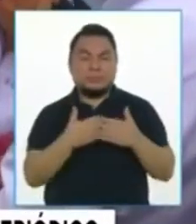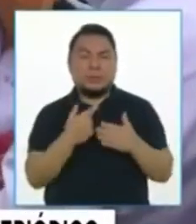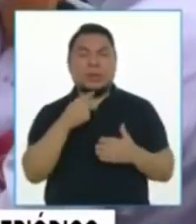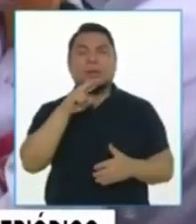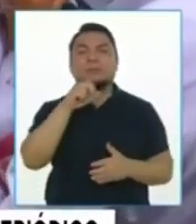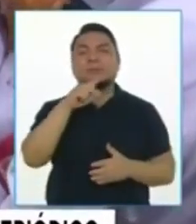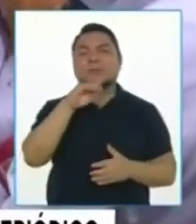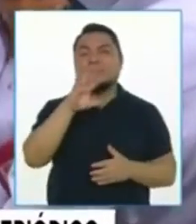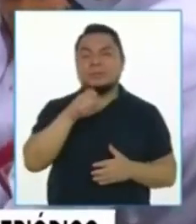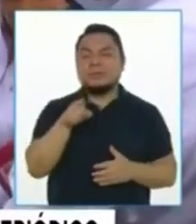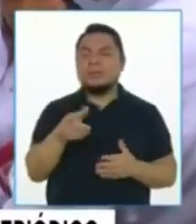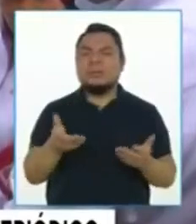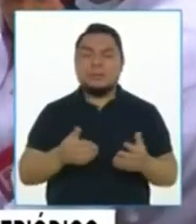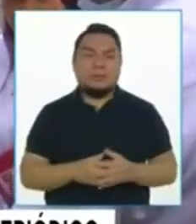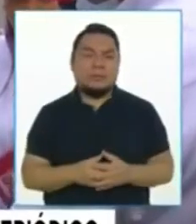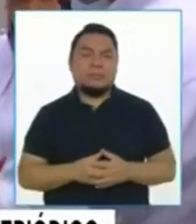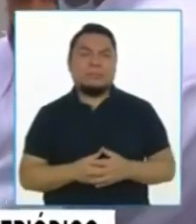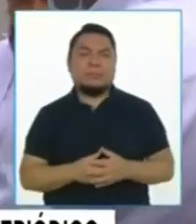nivel de rasante.